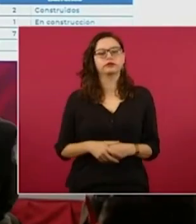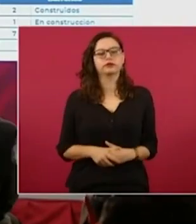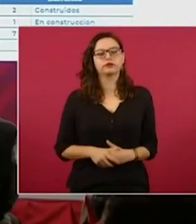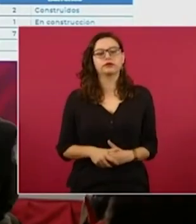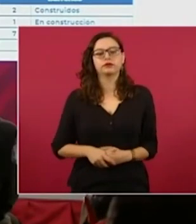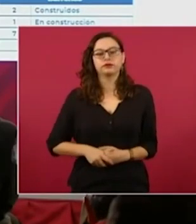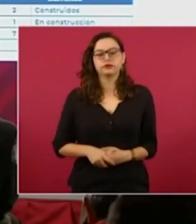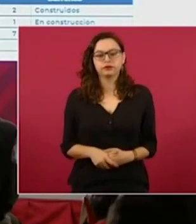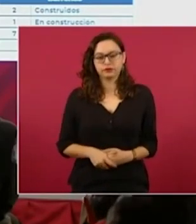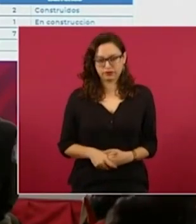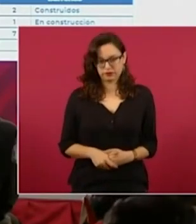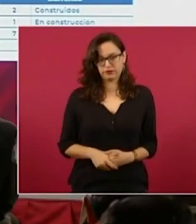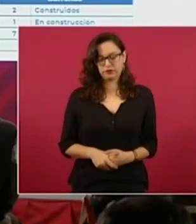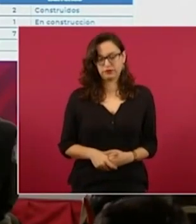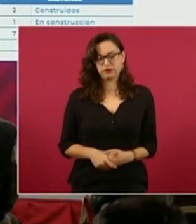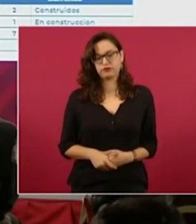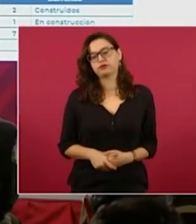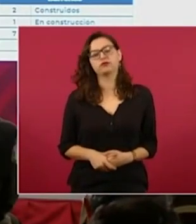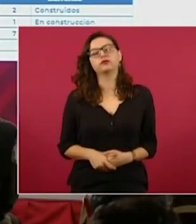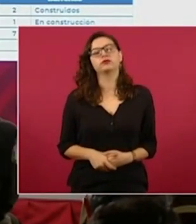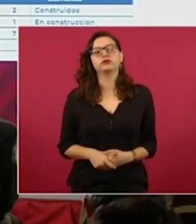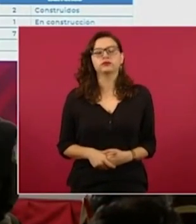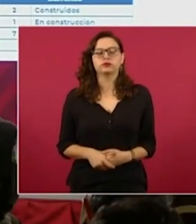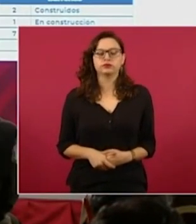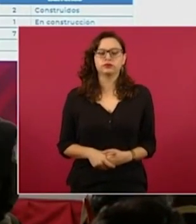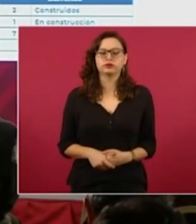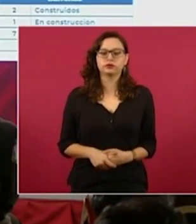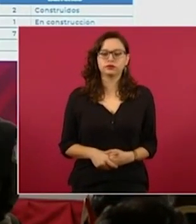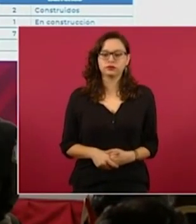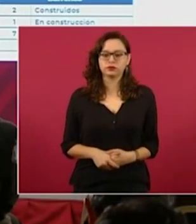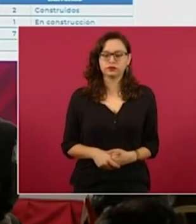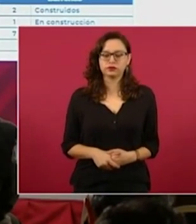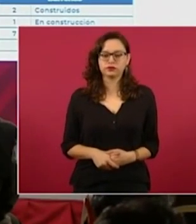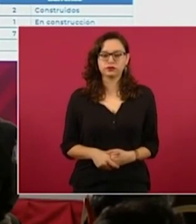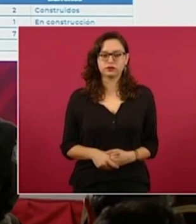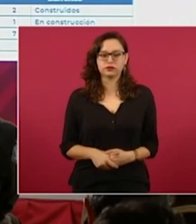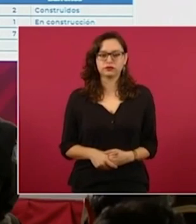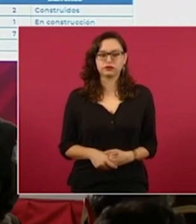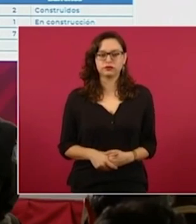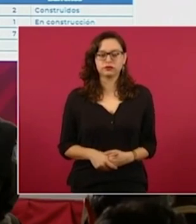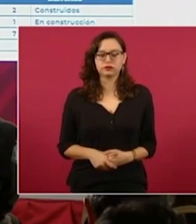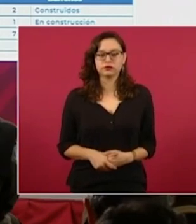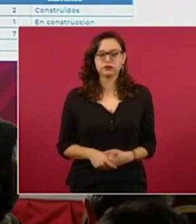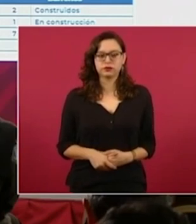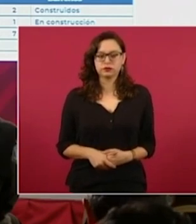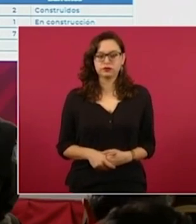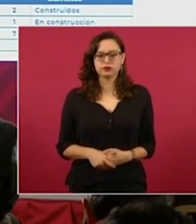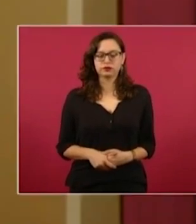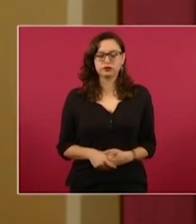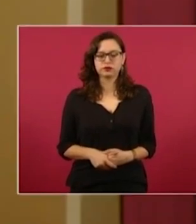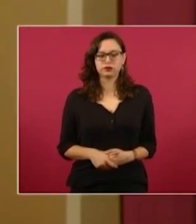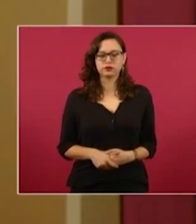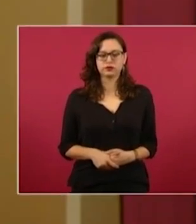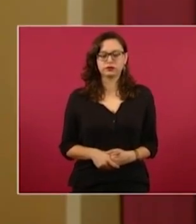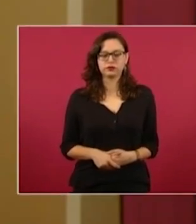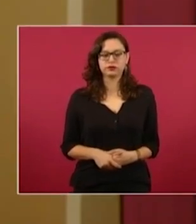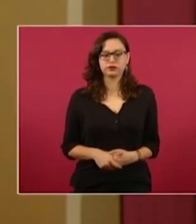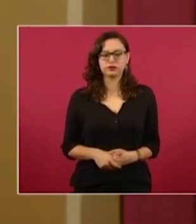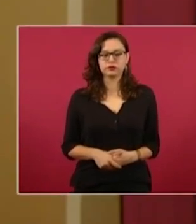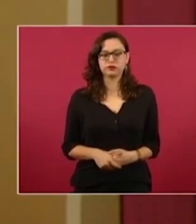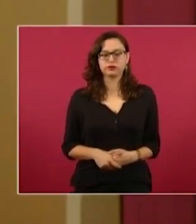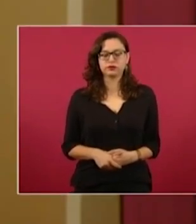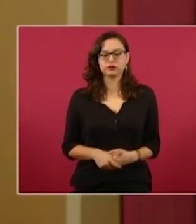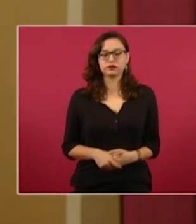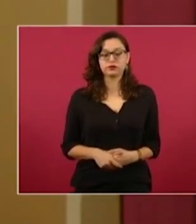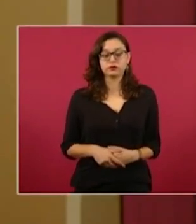barrera que nos va a permitir técnicamente realizar la reducción de agua